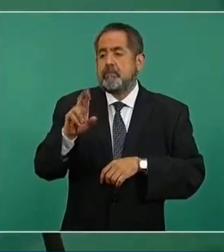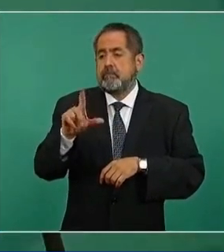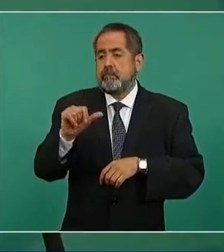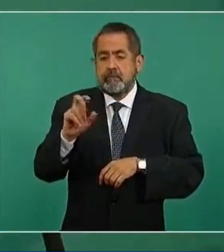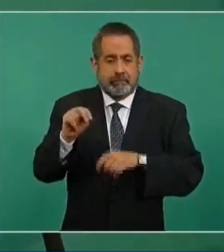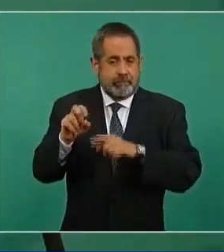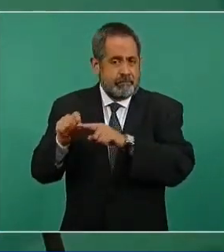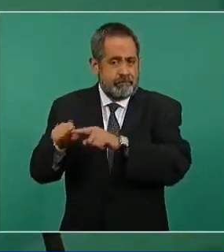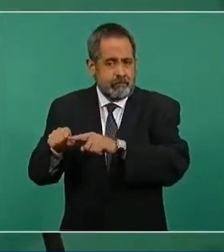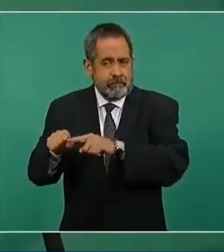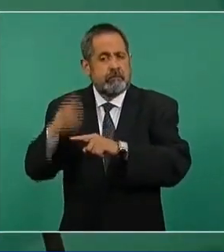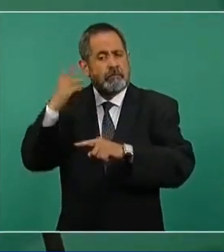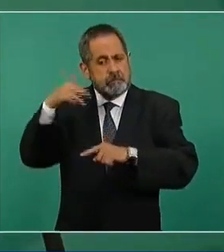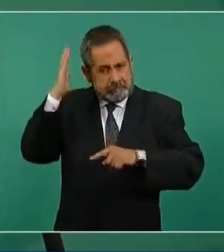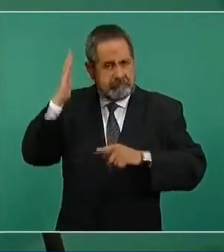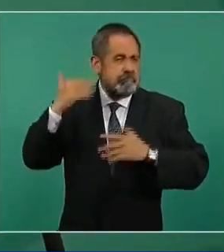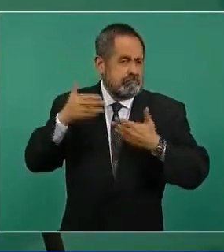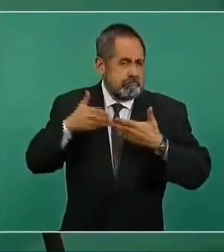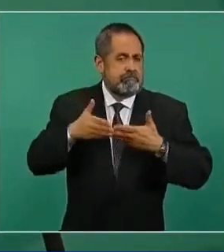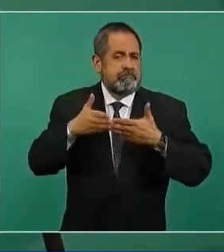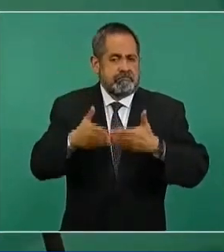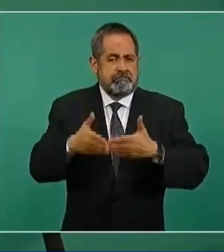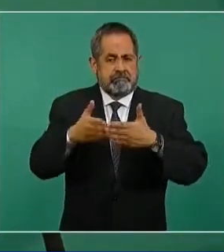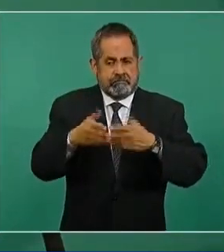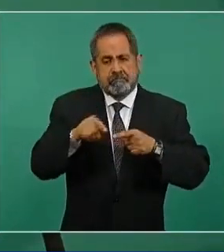Eso era el medio de transporte,